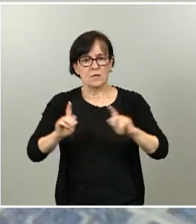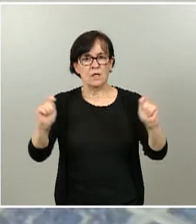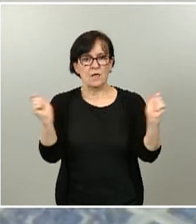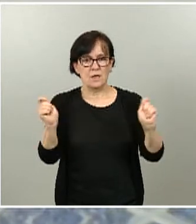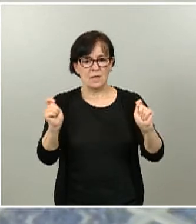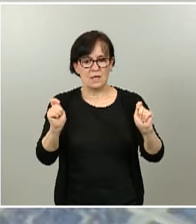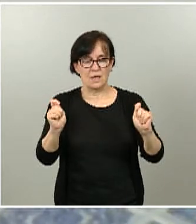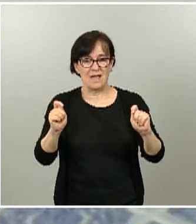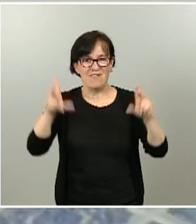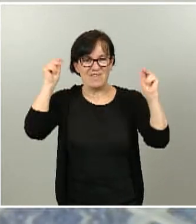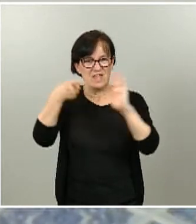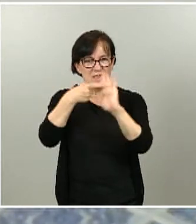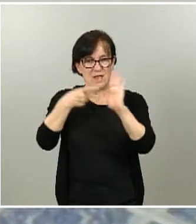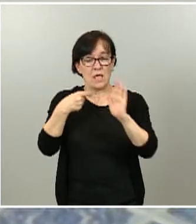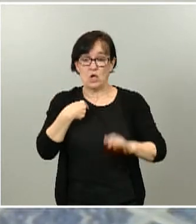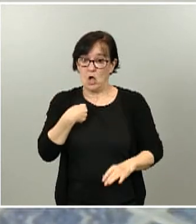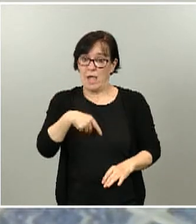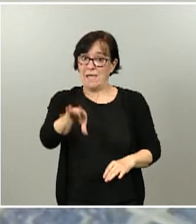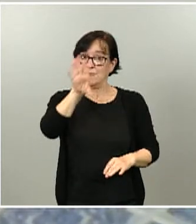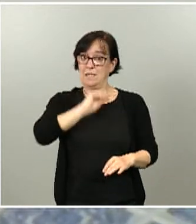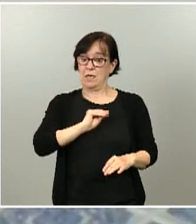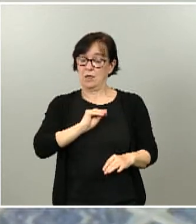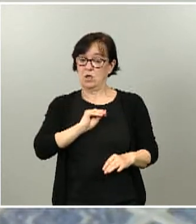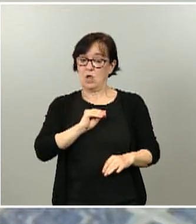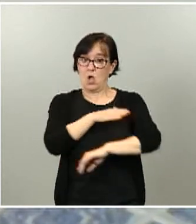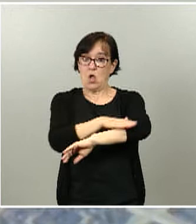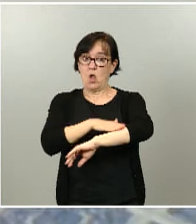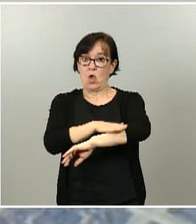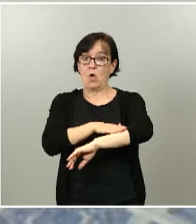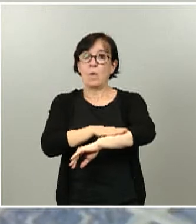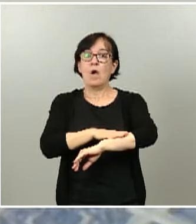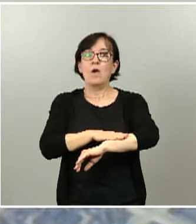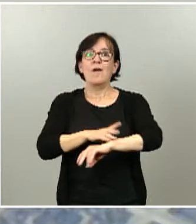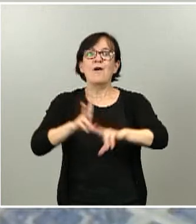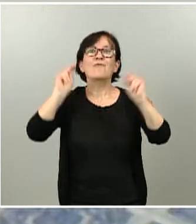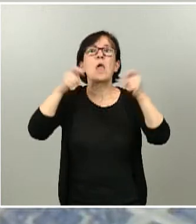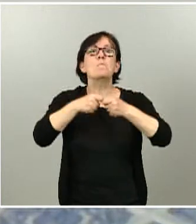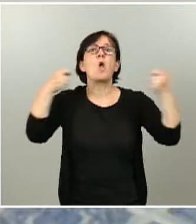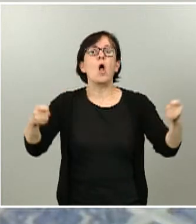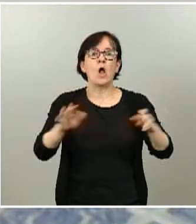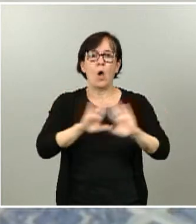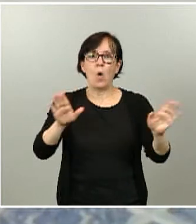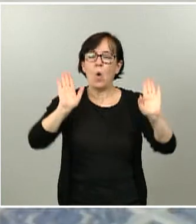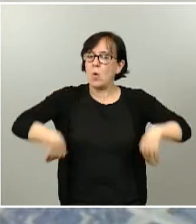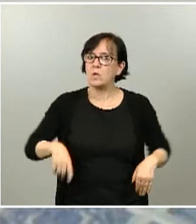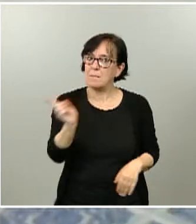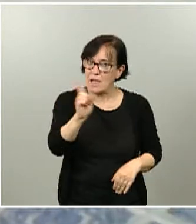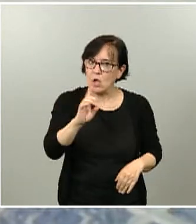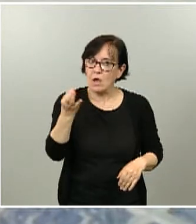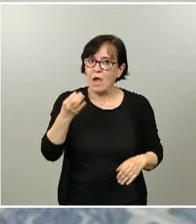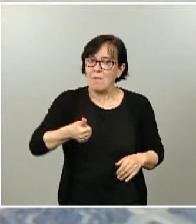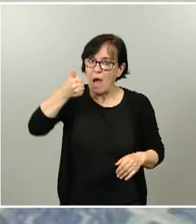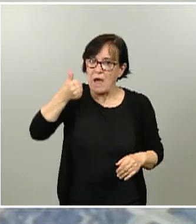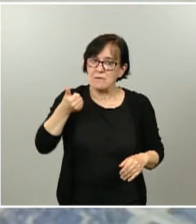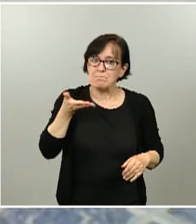desescalada, entiendo entonces que, a juicio del Gobierno, esta no será la última prórroga que pedirá al Congreso. Eso por un lado. Por otro,